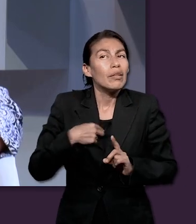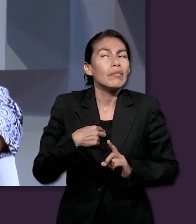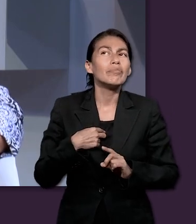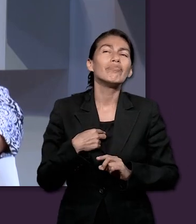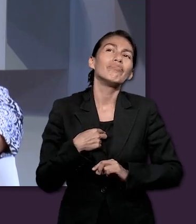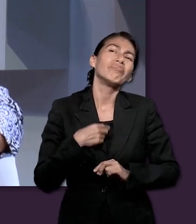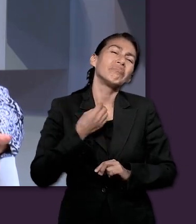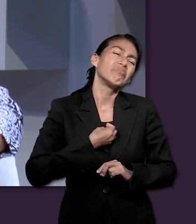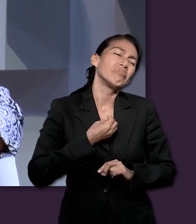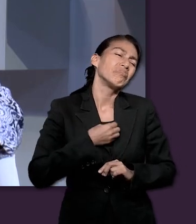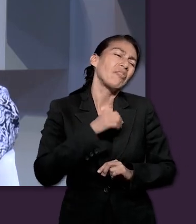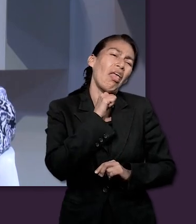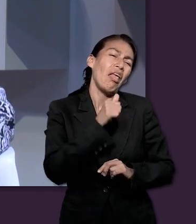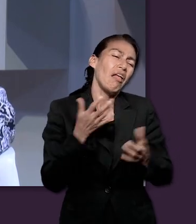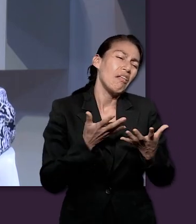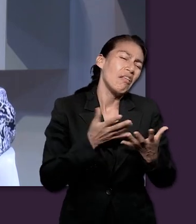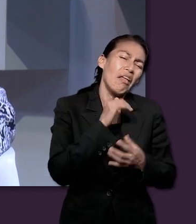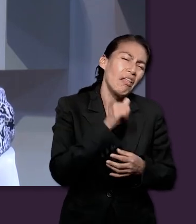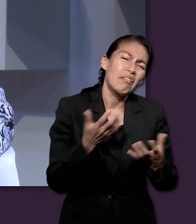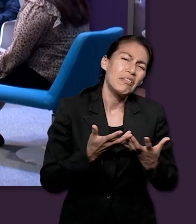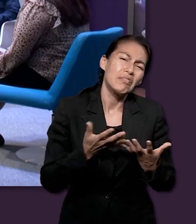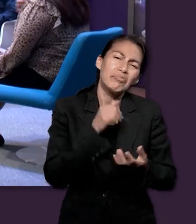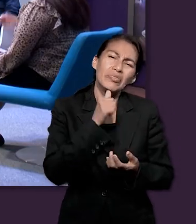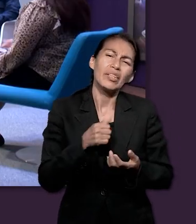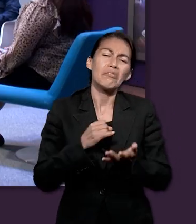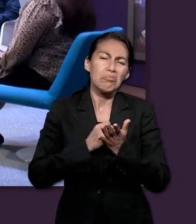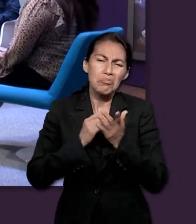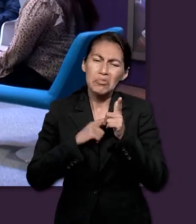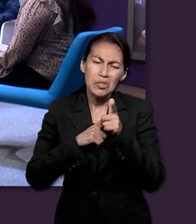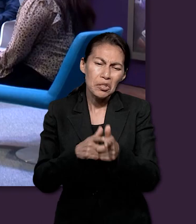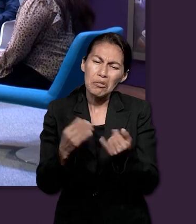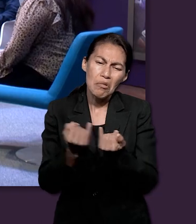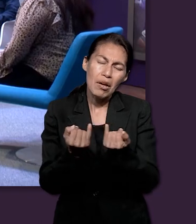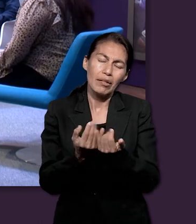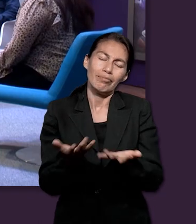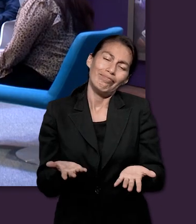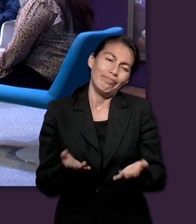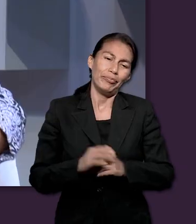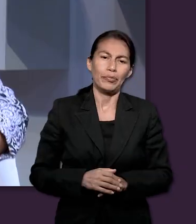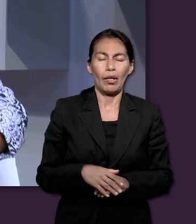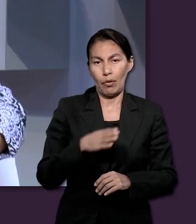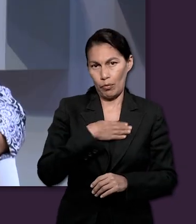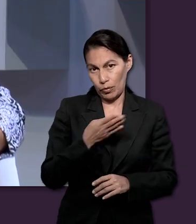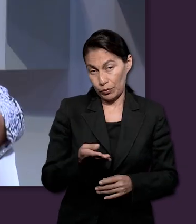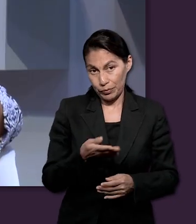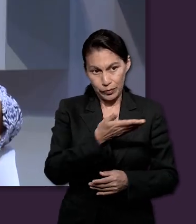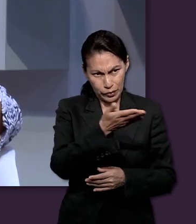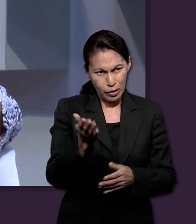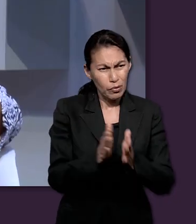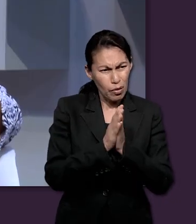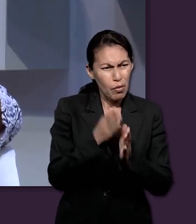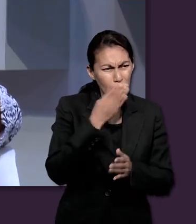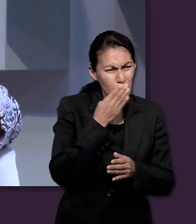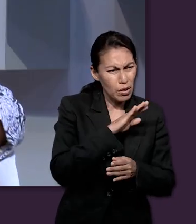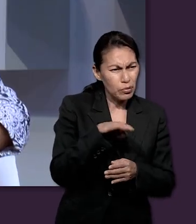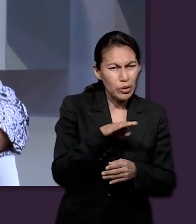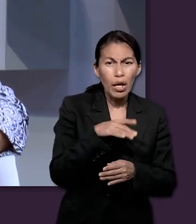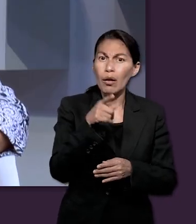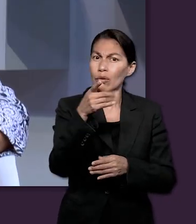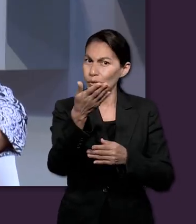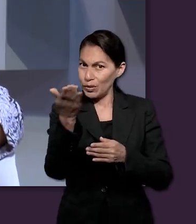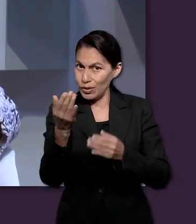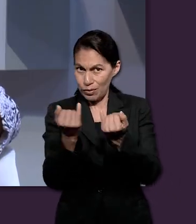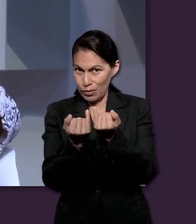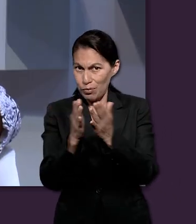hacer ese verdadero cambio. Y profundizando un poquito este tema, les invito a que me ayuden con sus Biblias a buscar, también a